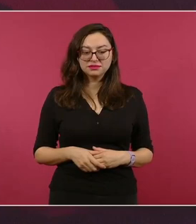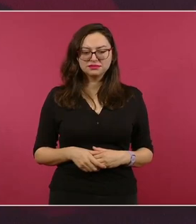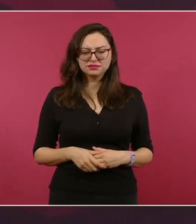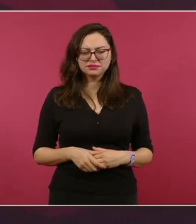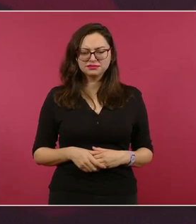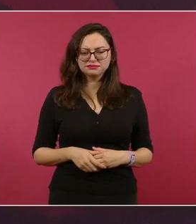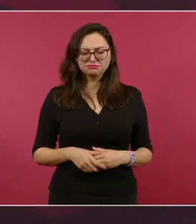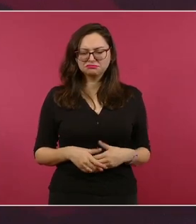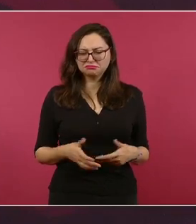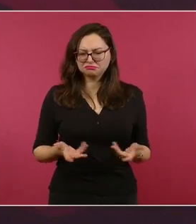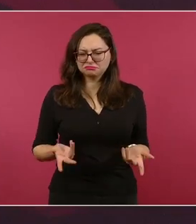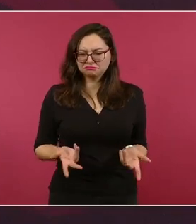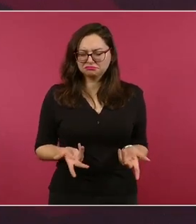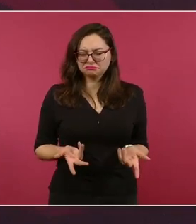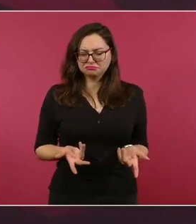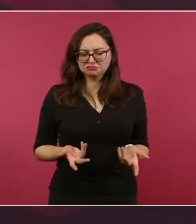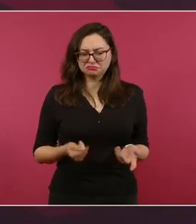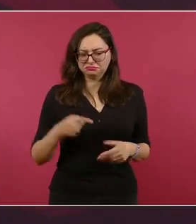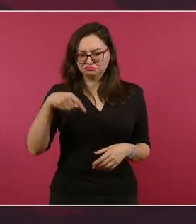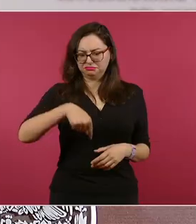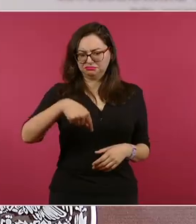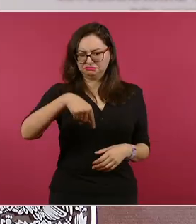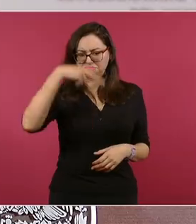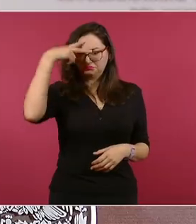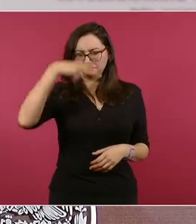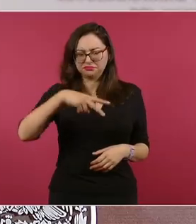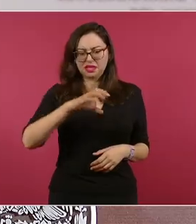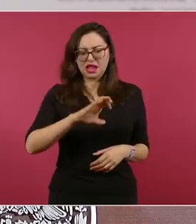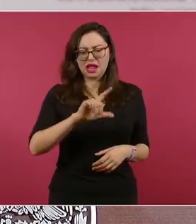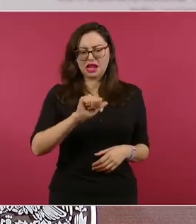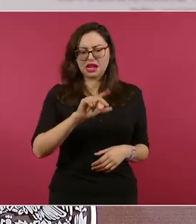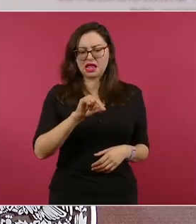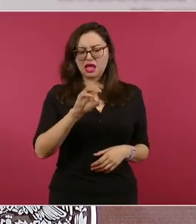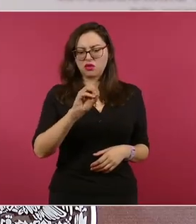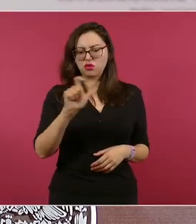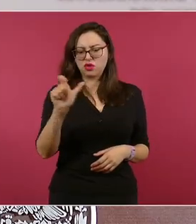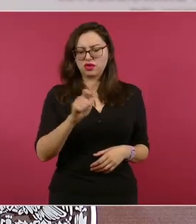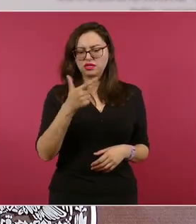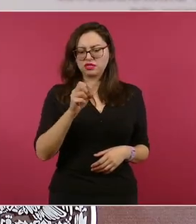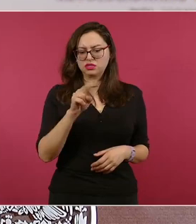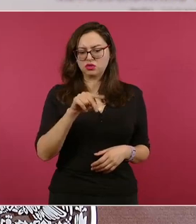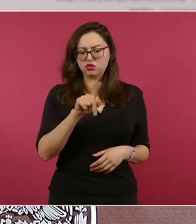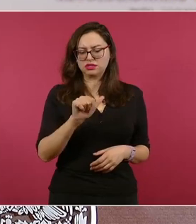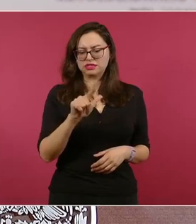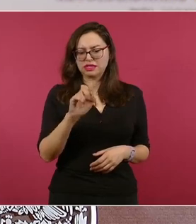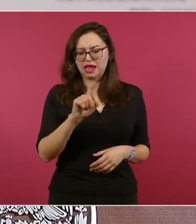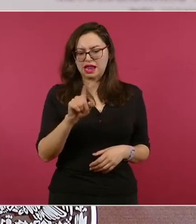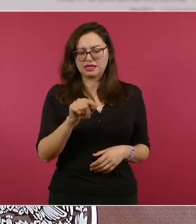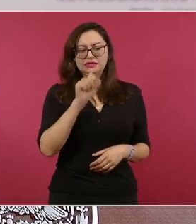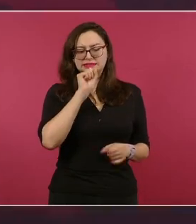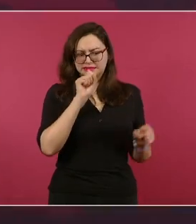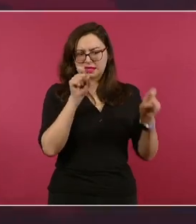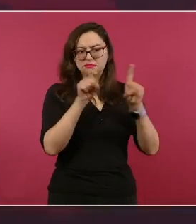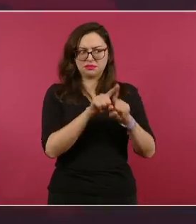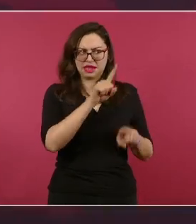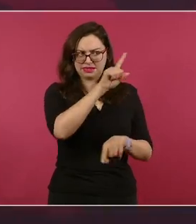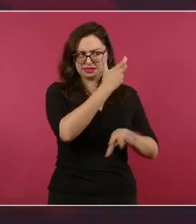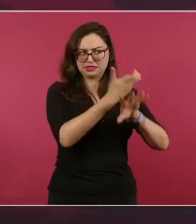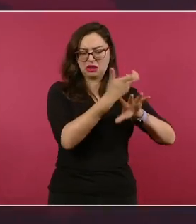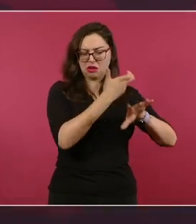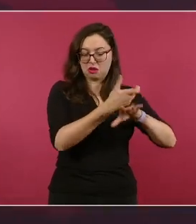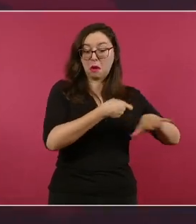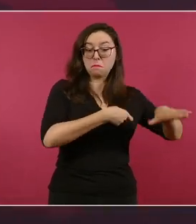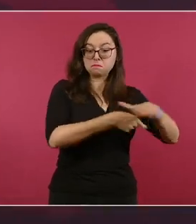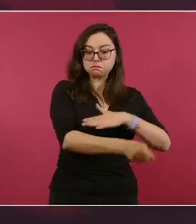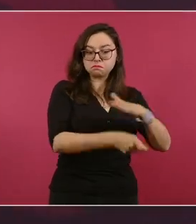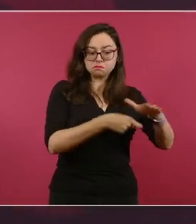Y Claudio X. González, que recibe dinero también del gobierno de Estados Unidos, con todo